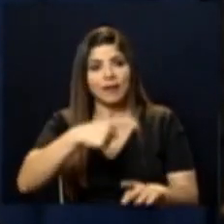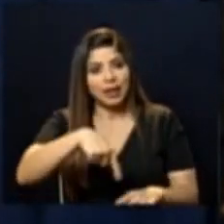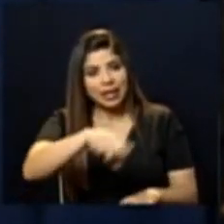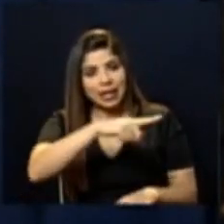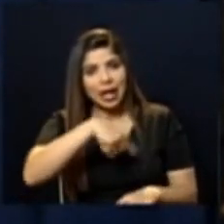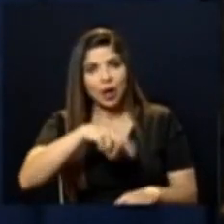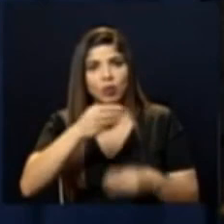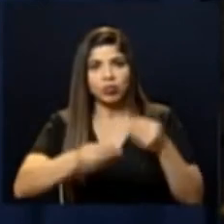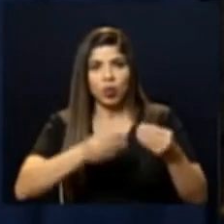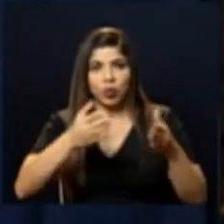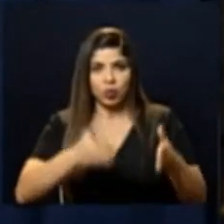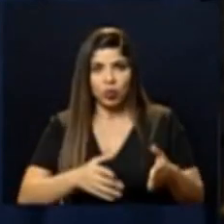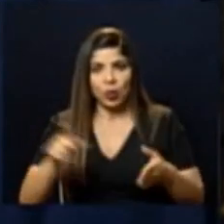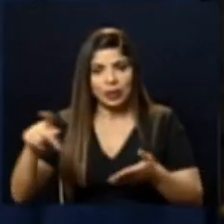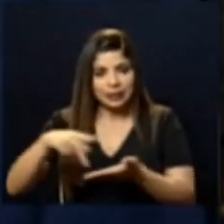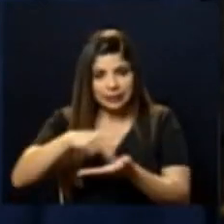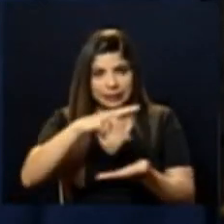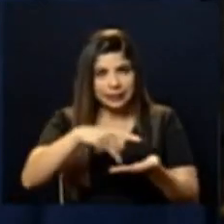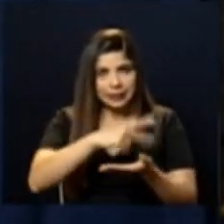los productores.